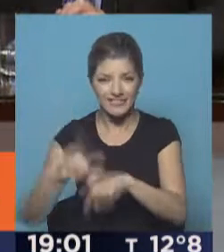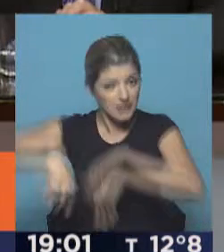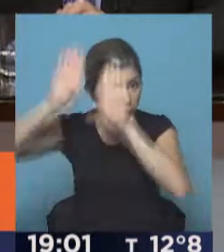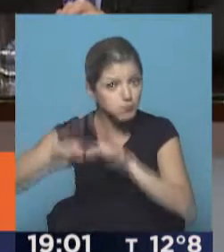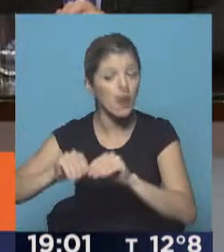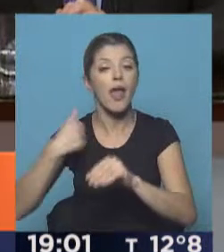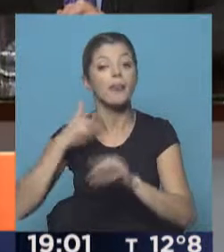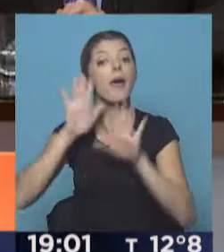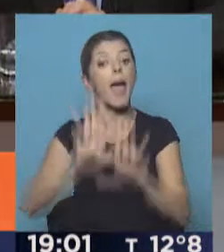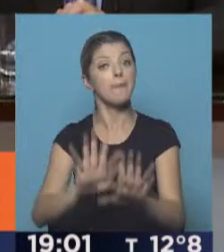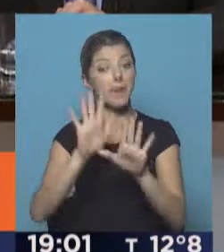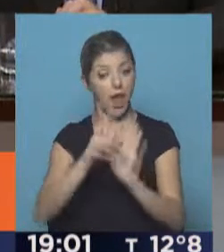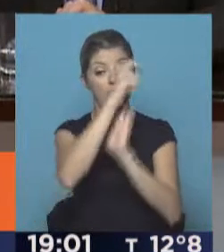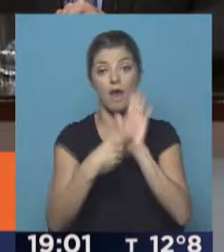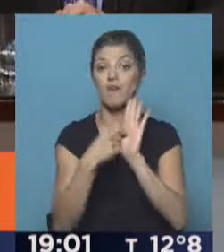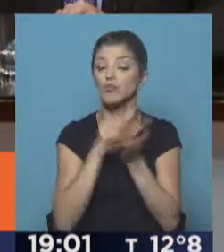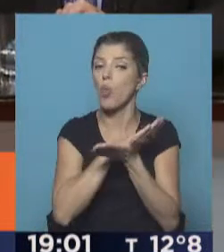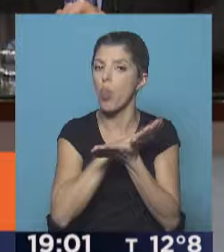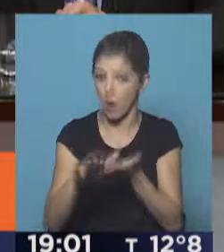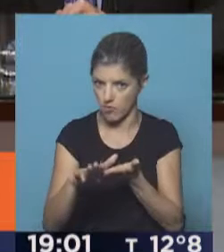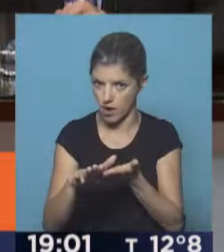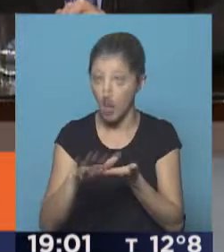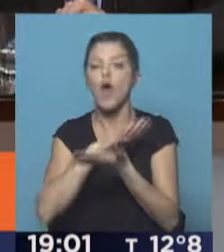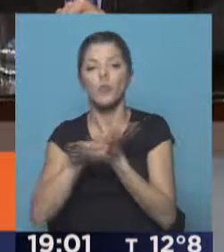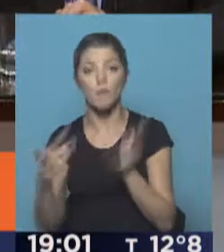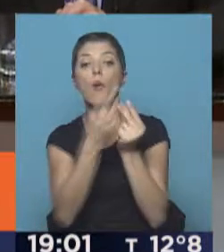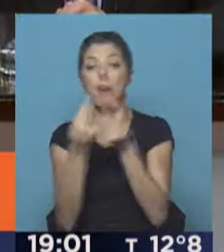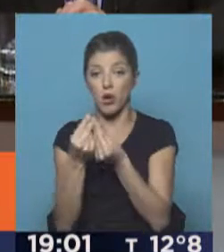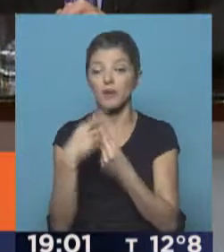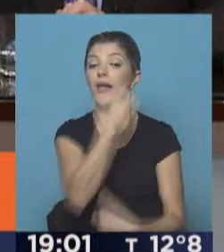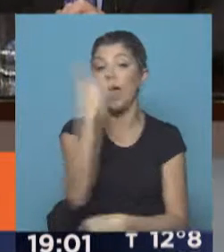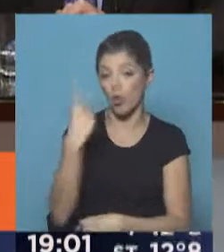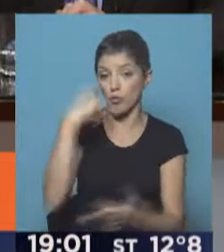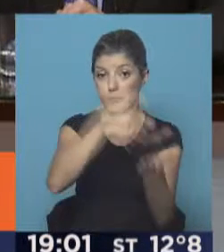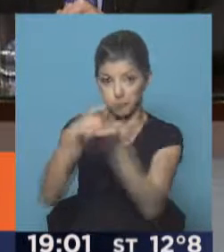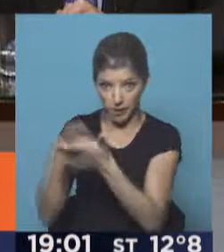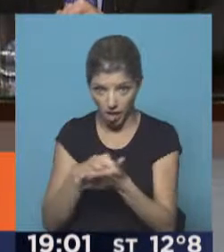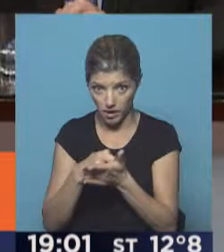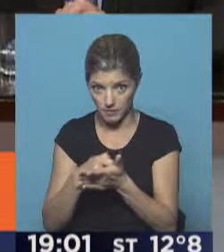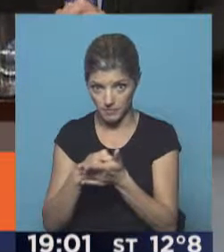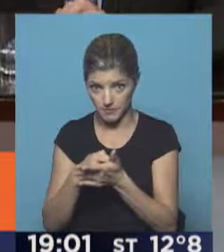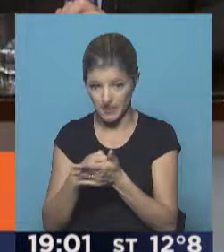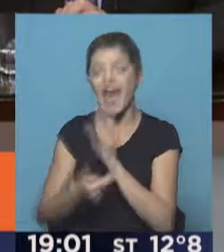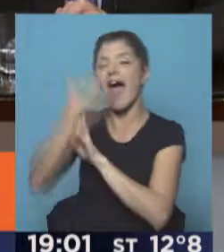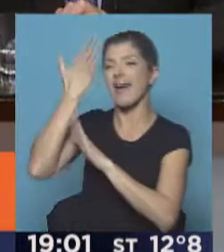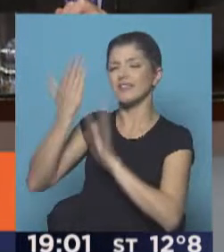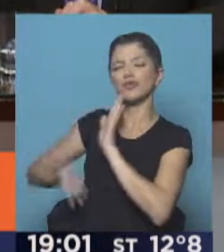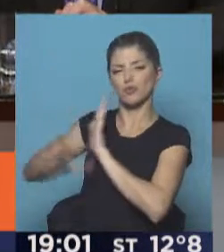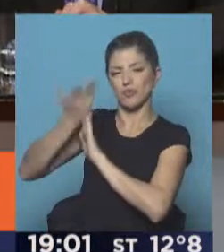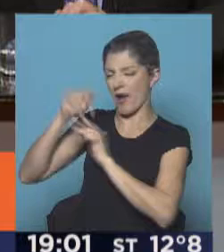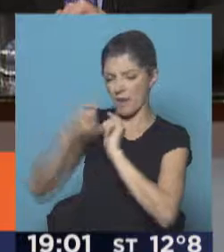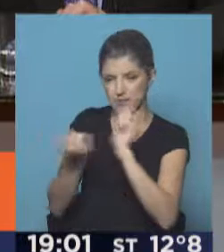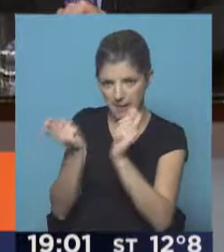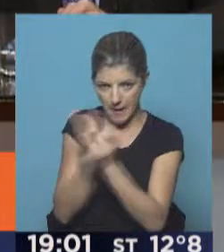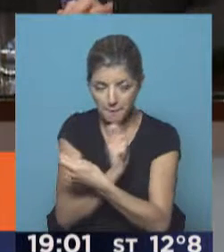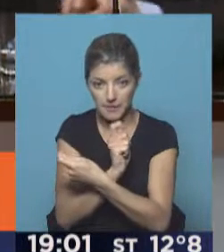nueva factura con los nuevos importes que van a corregir este aumento que tuvieron, sobre todo asociado a